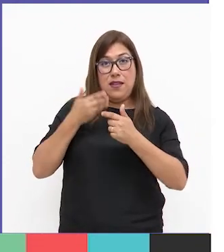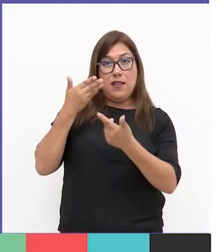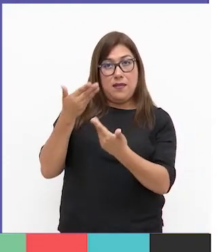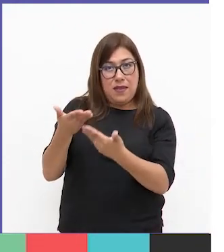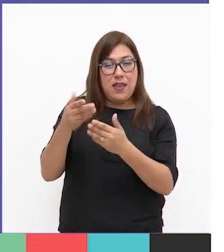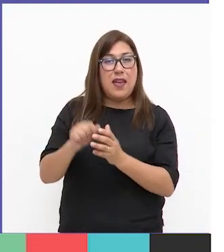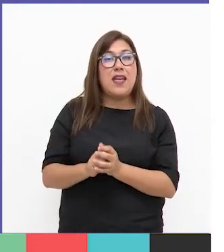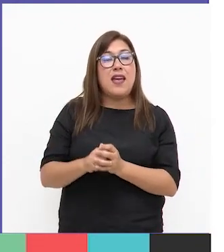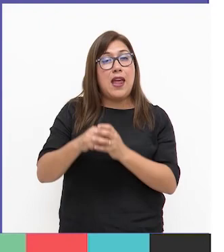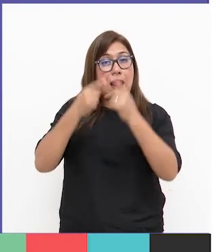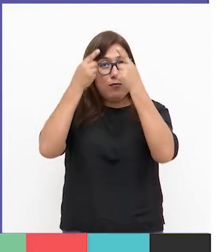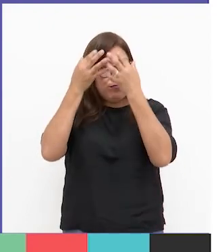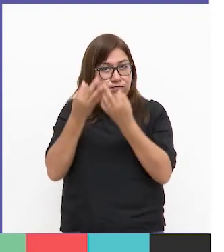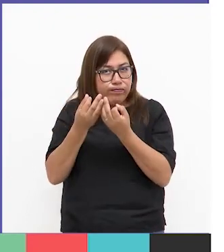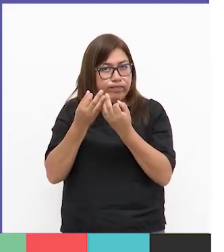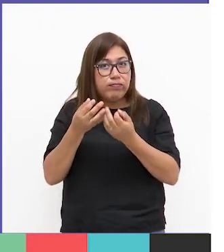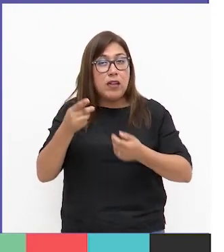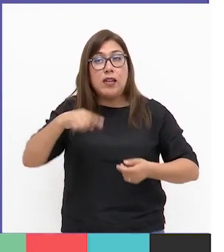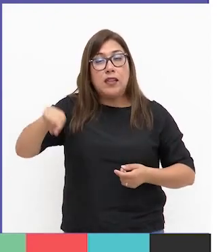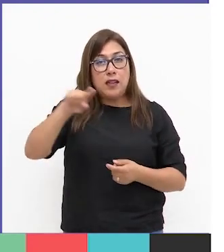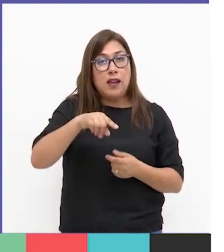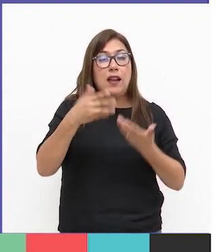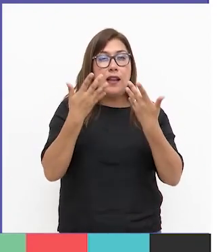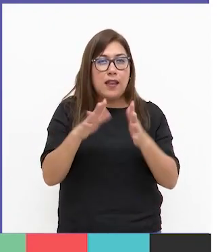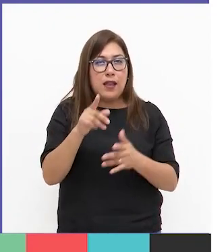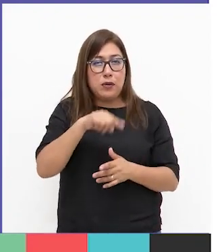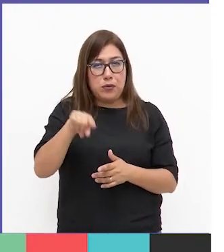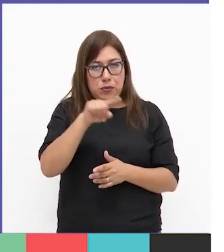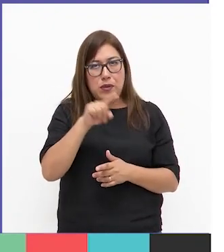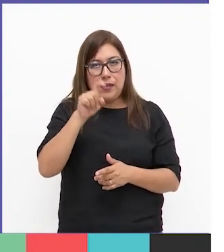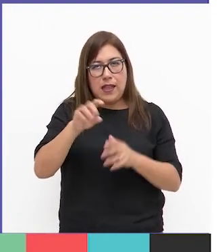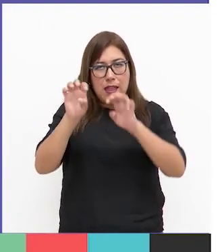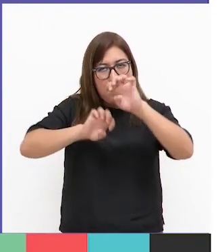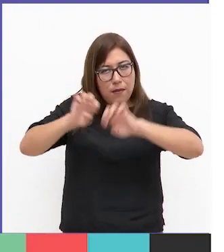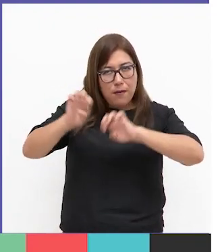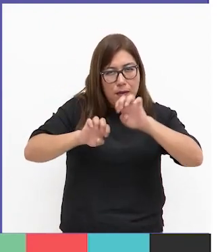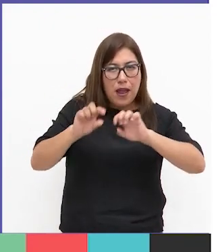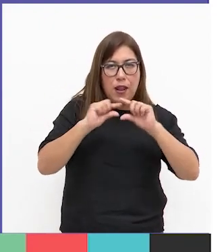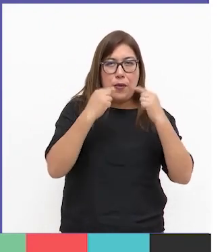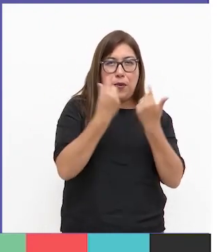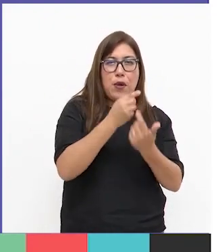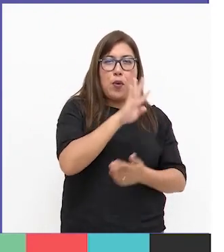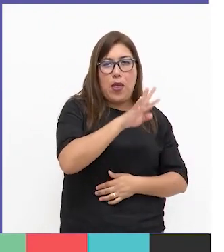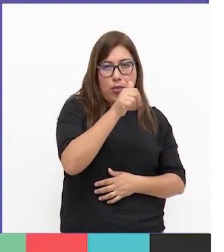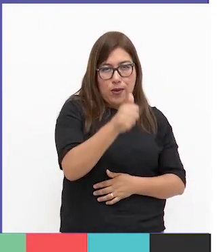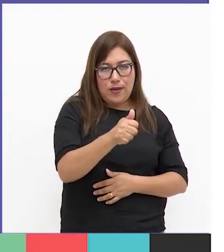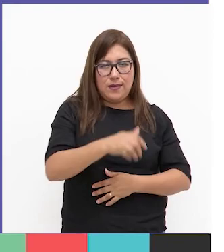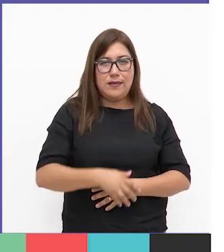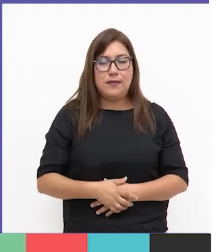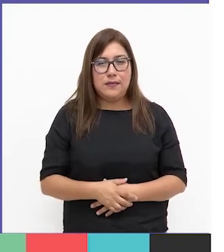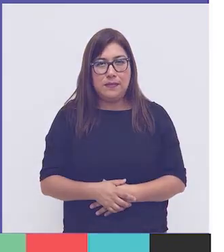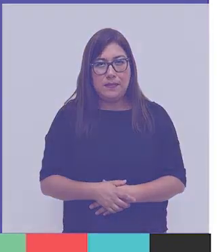jurídica, asegúrate de que has aprendido lo esperado realizando la evaluación del módulo 4A.